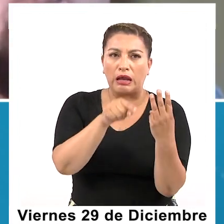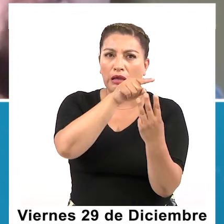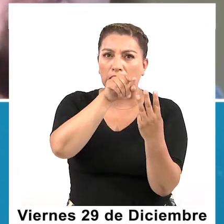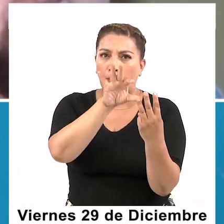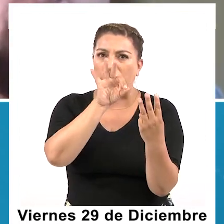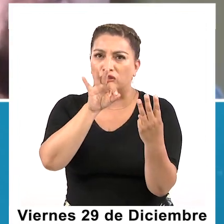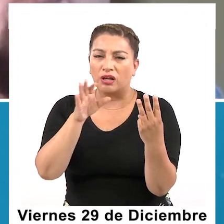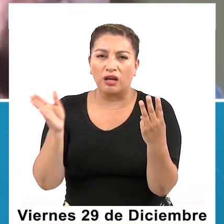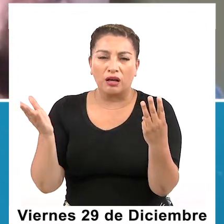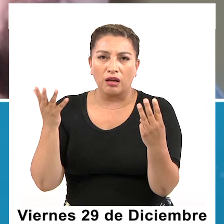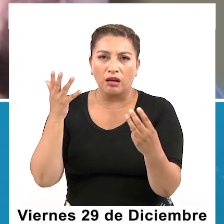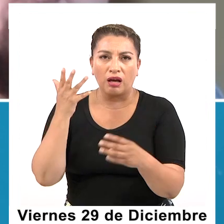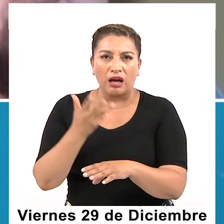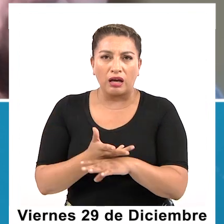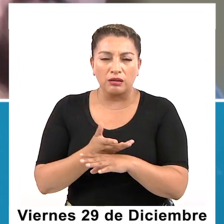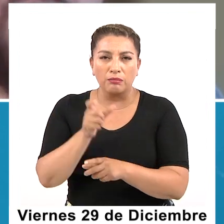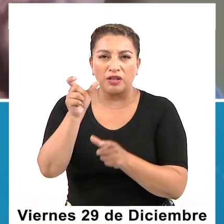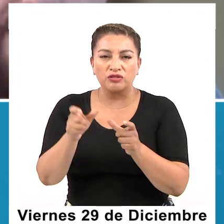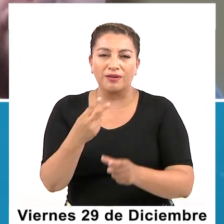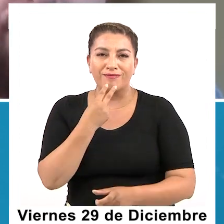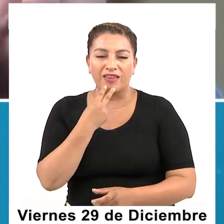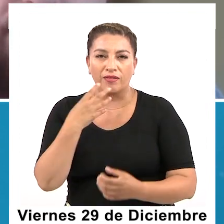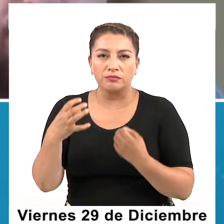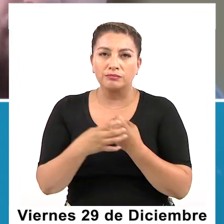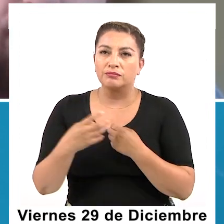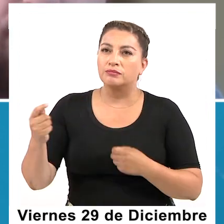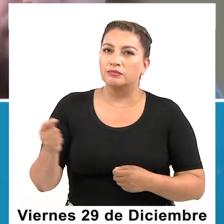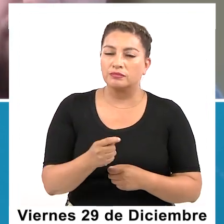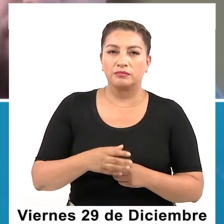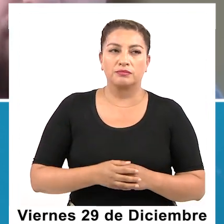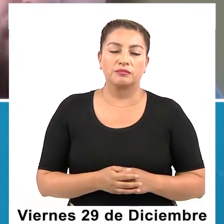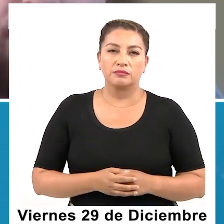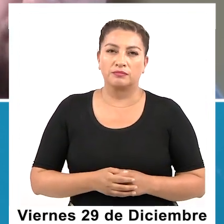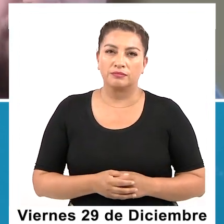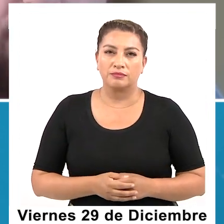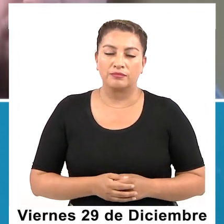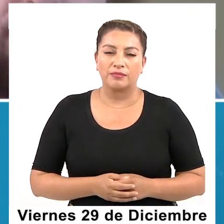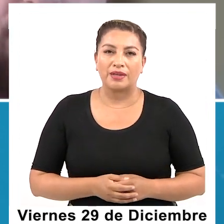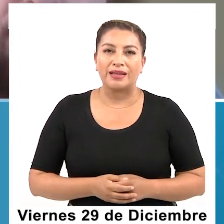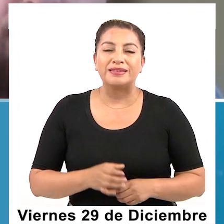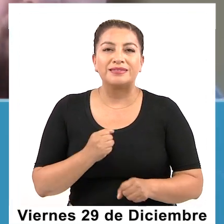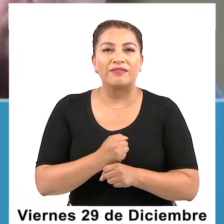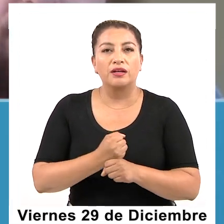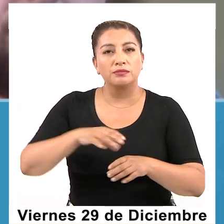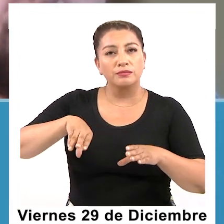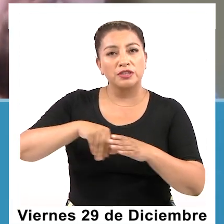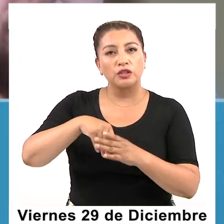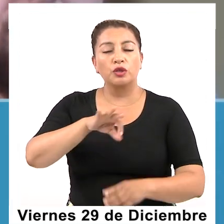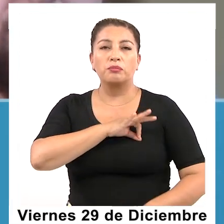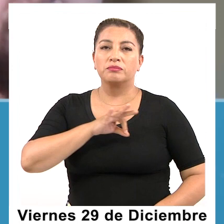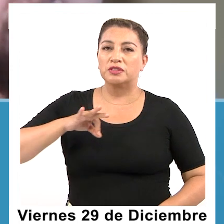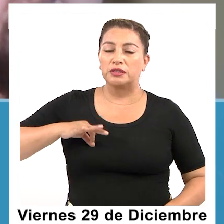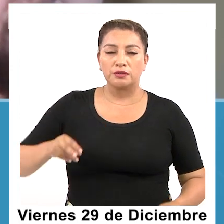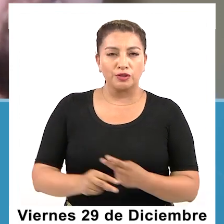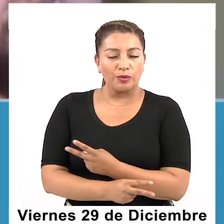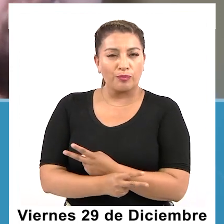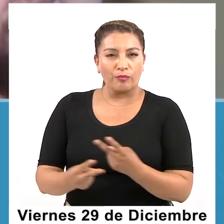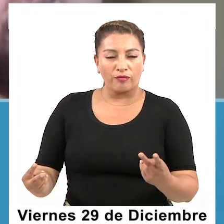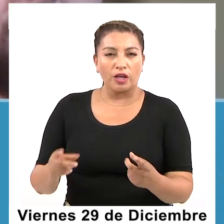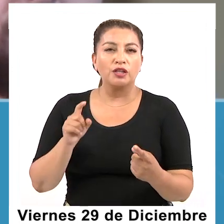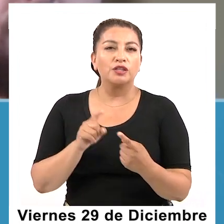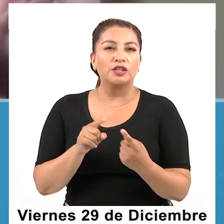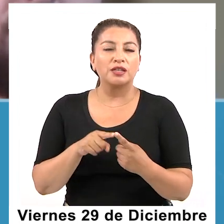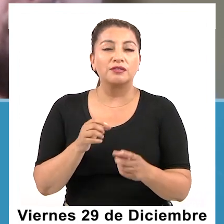persona de la región que Exacto. esté trabajando en el Ministerio Público. O sea, a eso me refiero, que tenga esa vinculación al